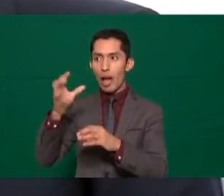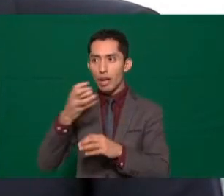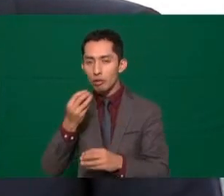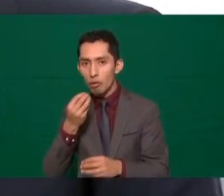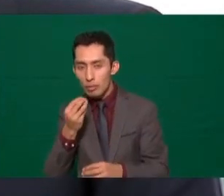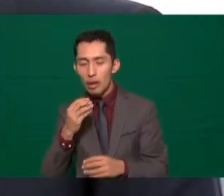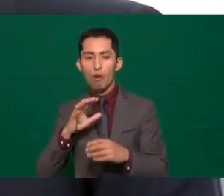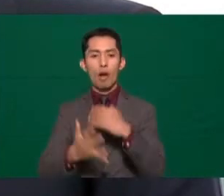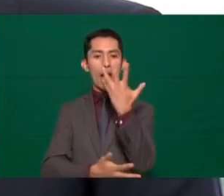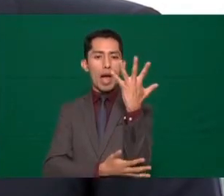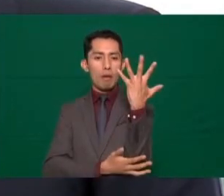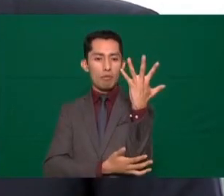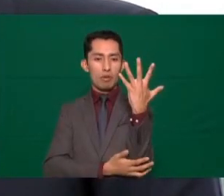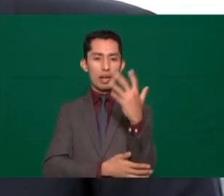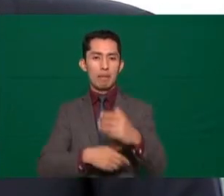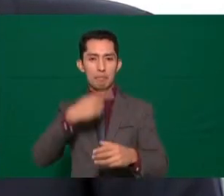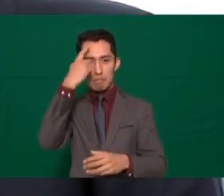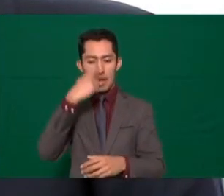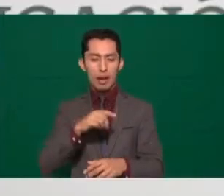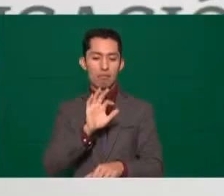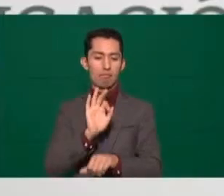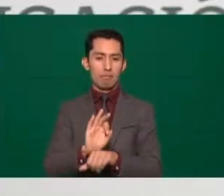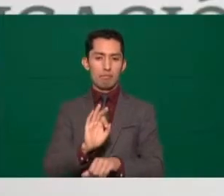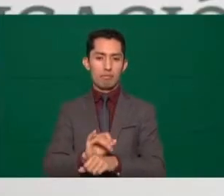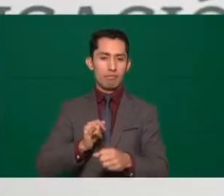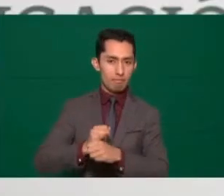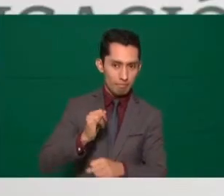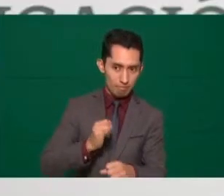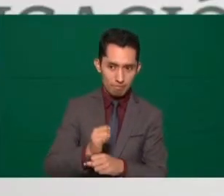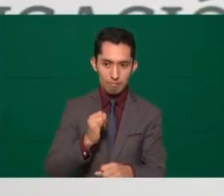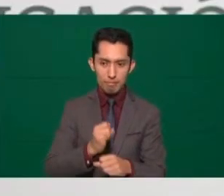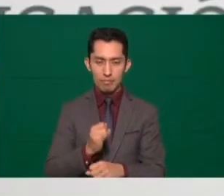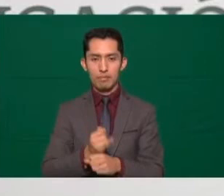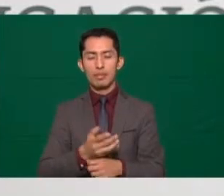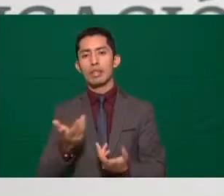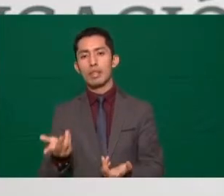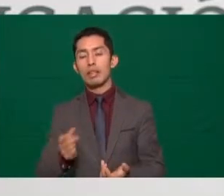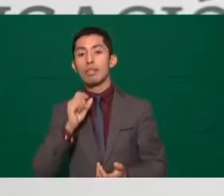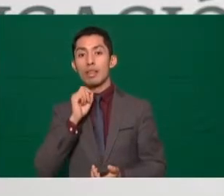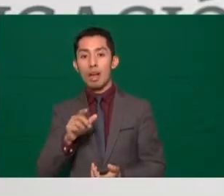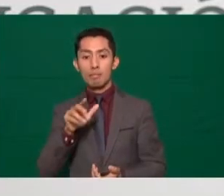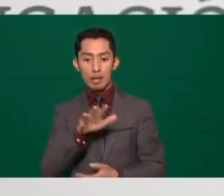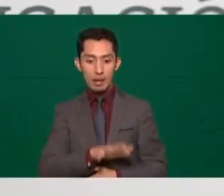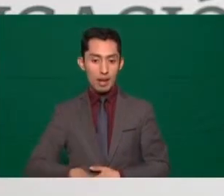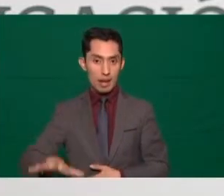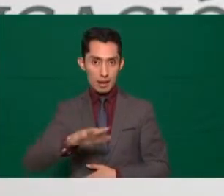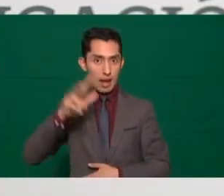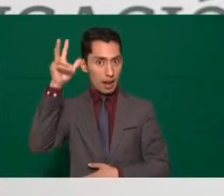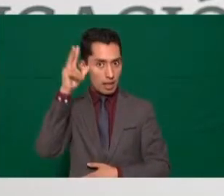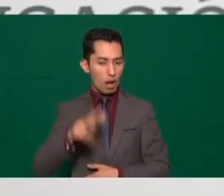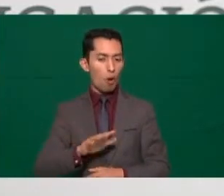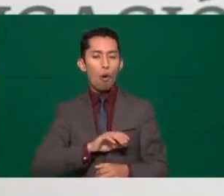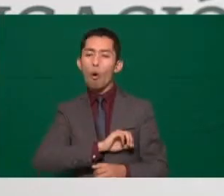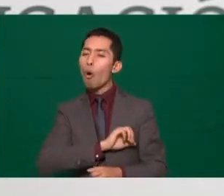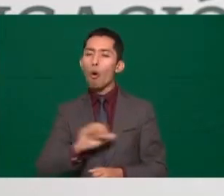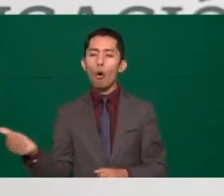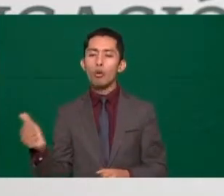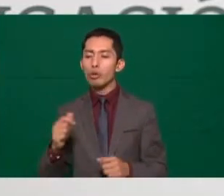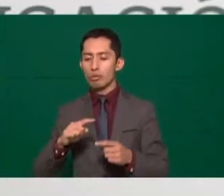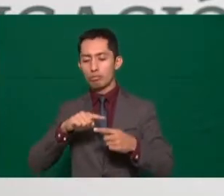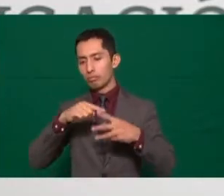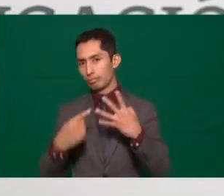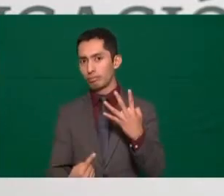maderables. Vamos también aquí en Hidalgo a